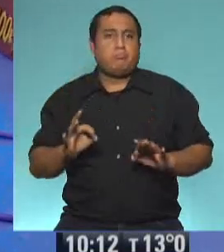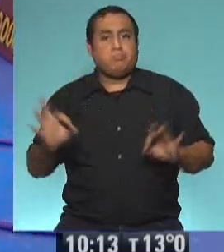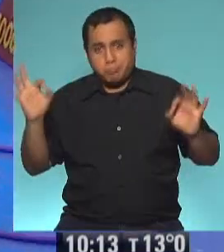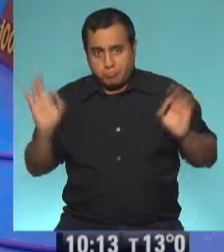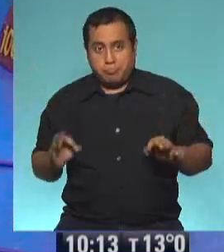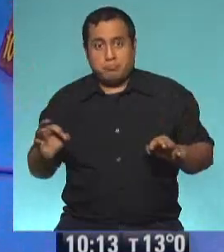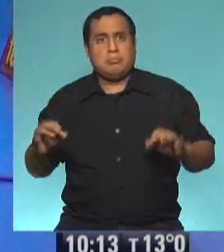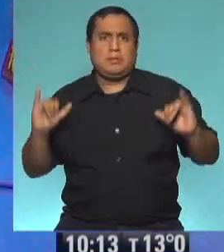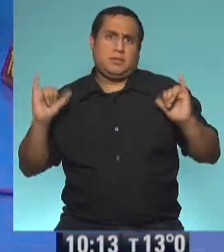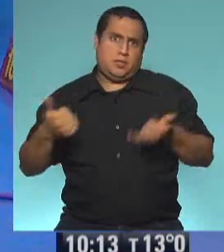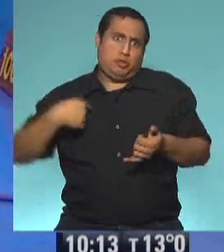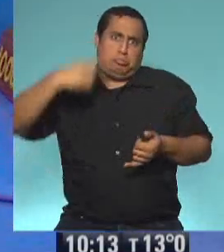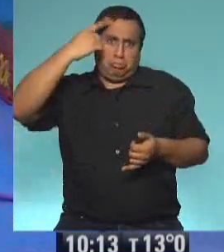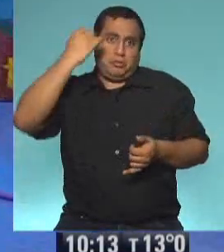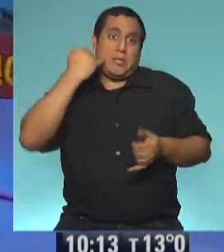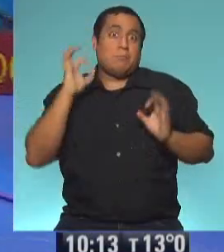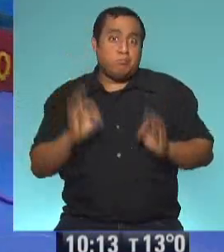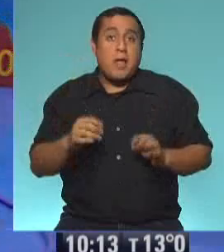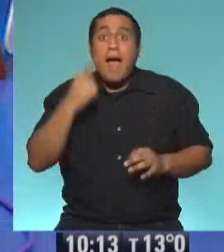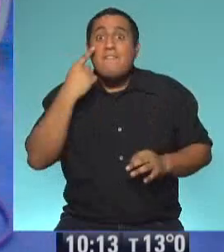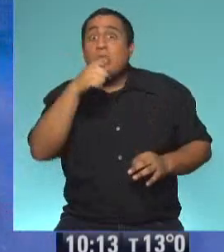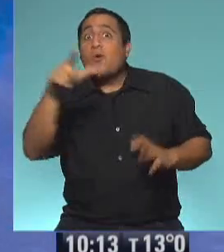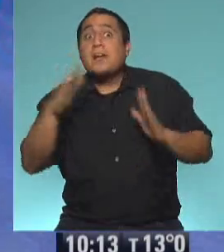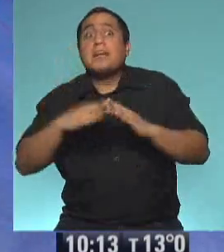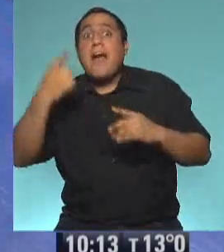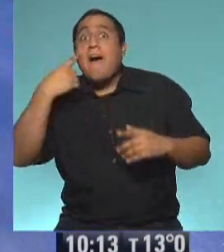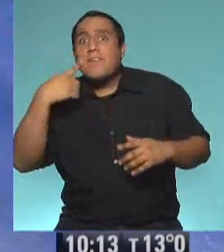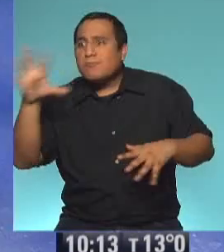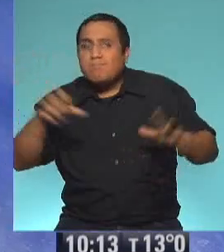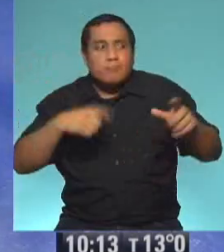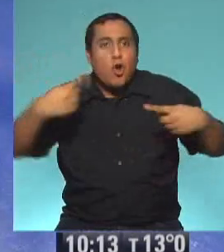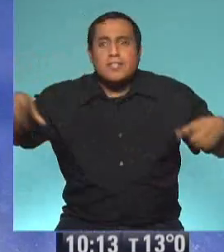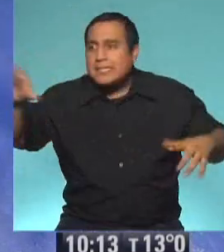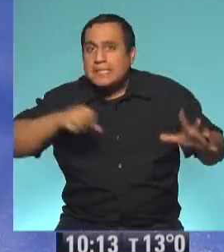estamos más que bien. Sí. Más que bien. Ah, así bueno queremos ver en sus casas cómo empiezan a buscar